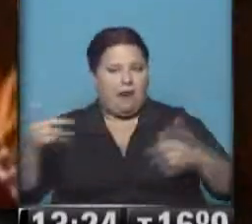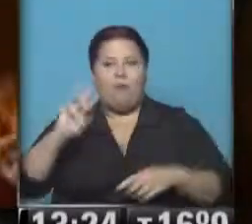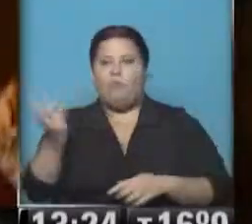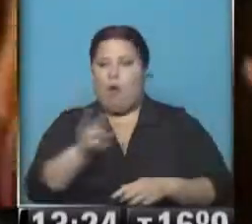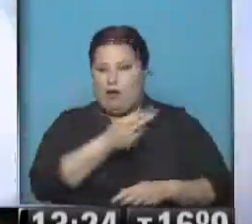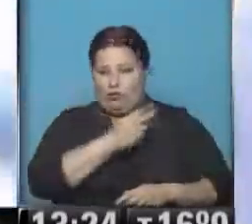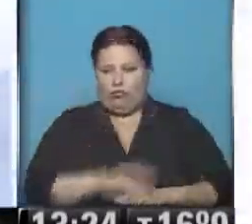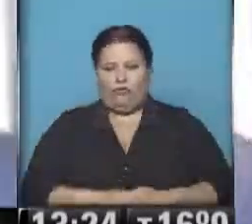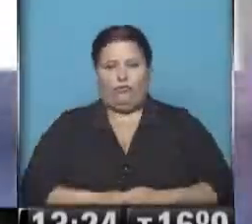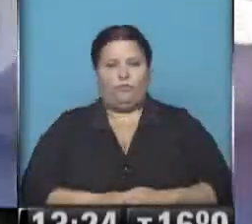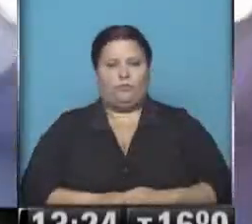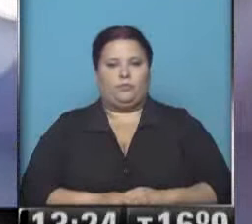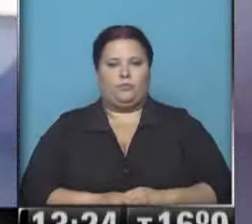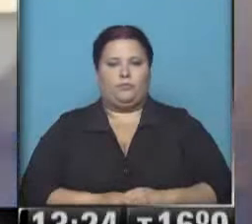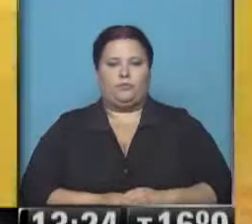de víctimas.